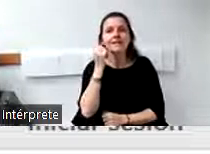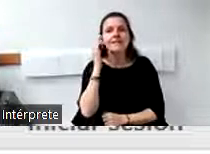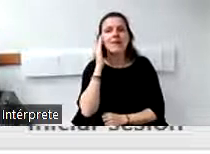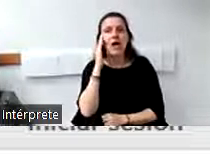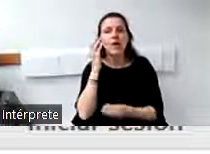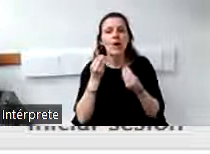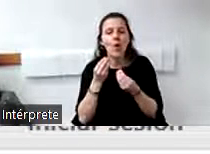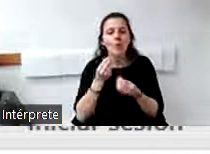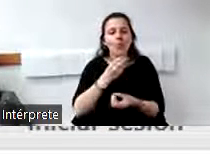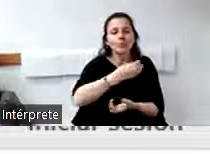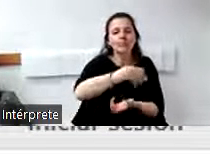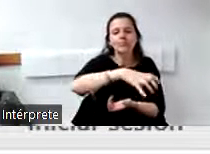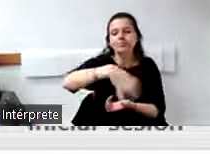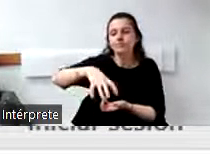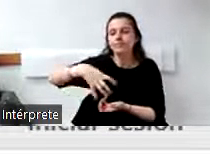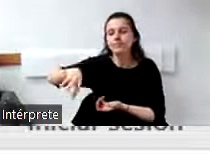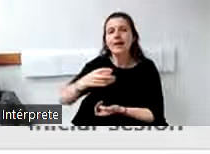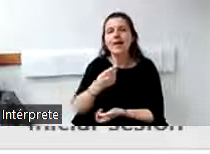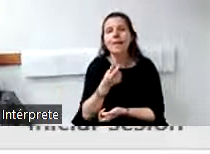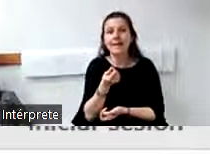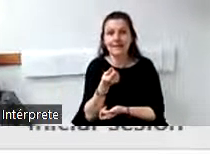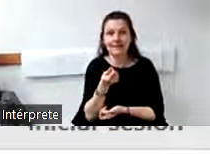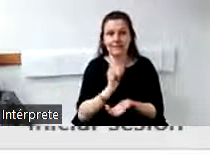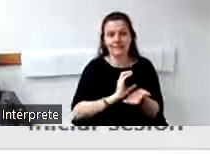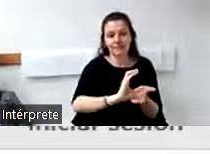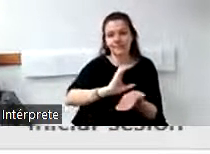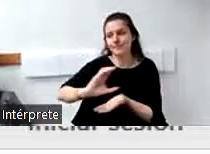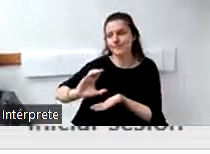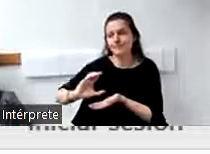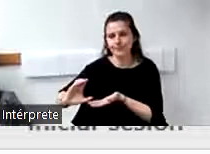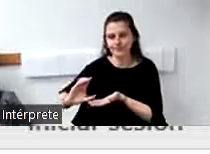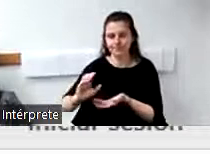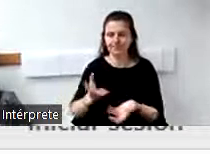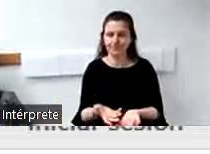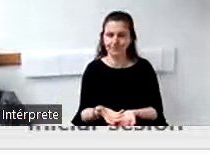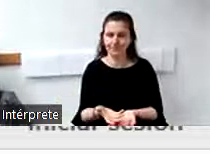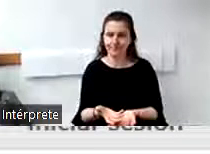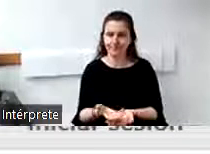centros deberían tener un acceso universal, es lo deseable, es hacia donde tendemos,